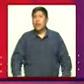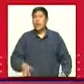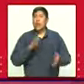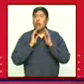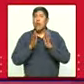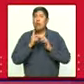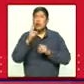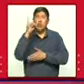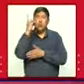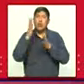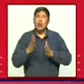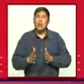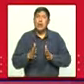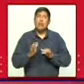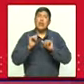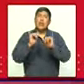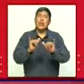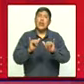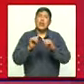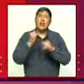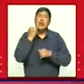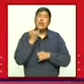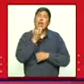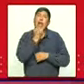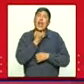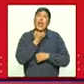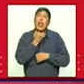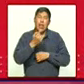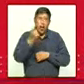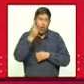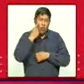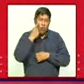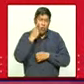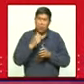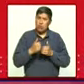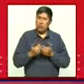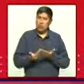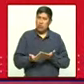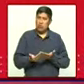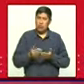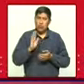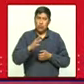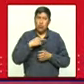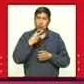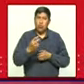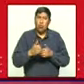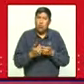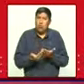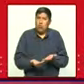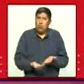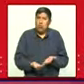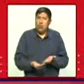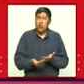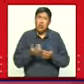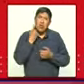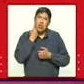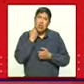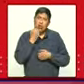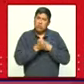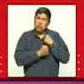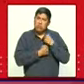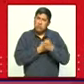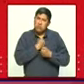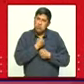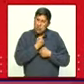Vamos a conversar con un boliviano que radica en Tel Aviv, Israel, para conocer ya con su propia voz cómo han vivido estas horas de angustia, porque